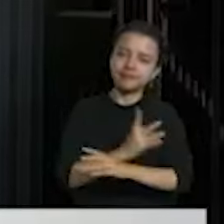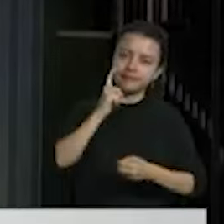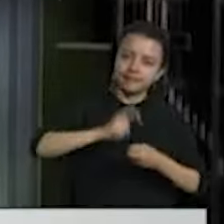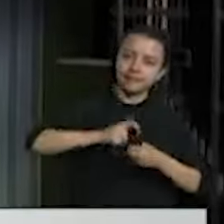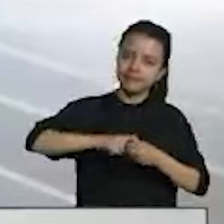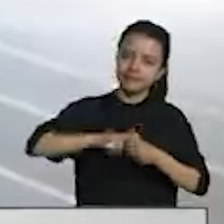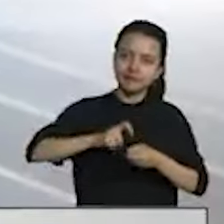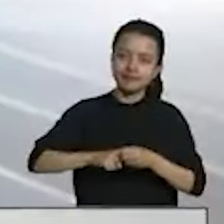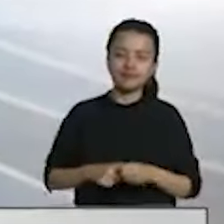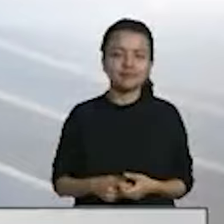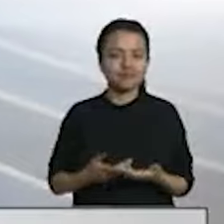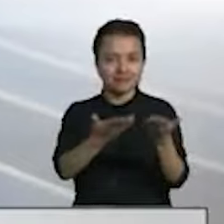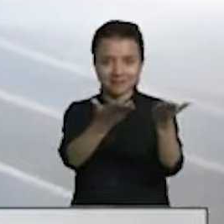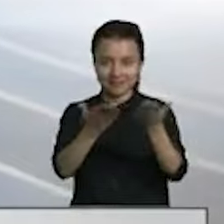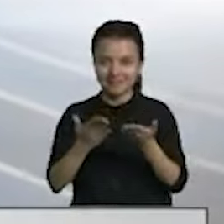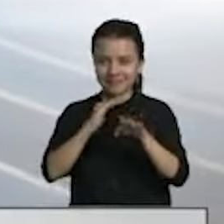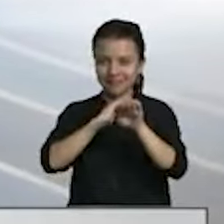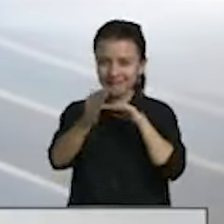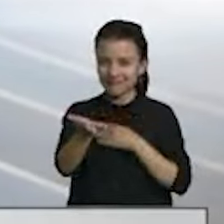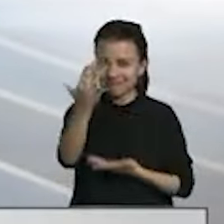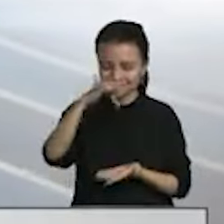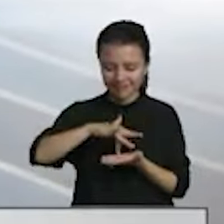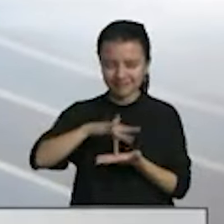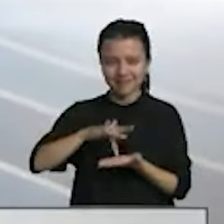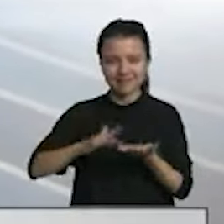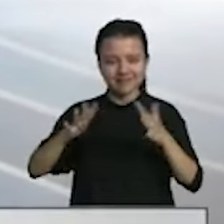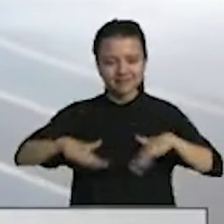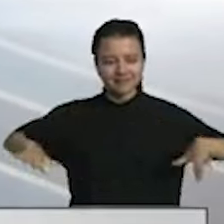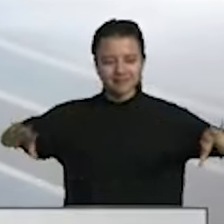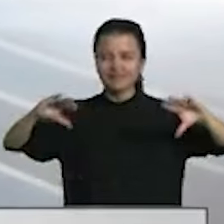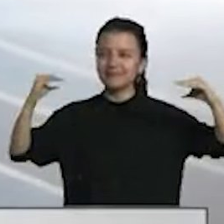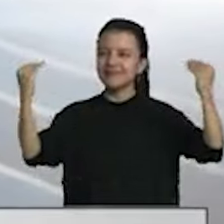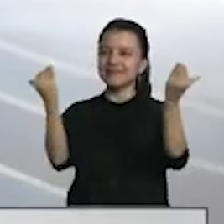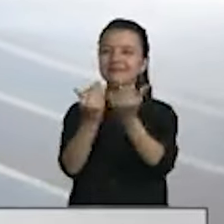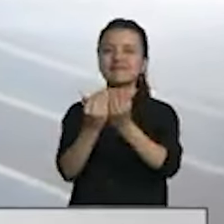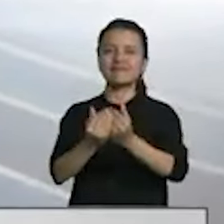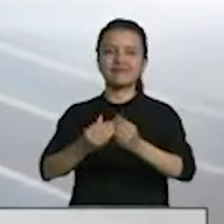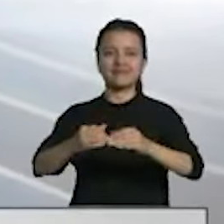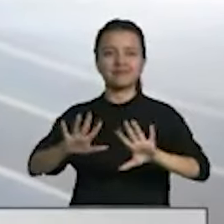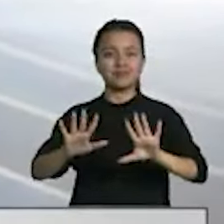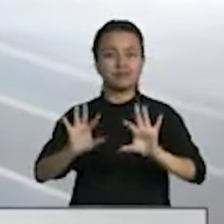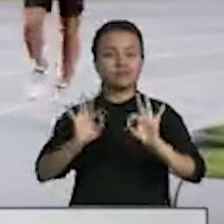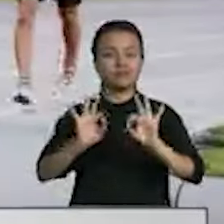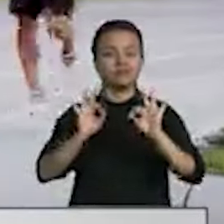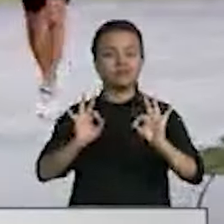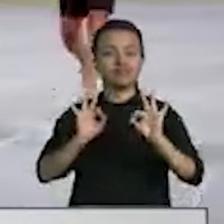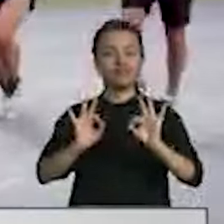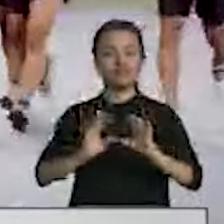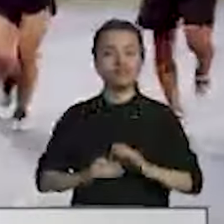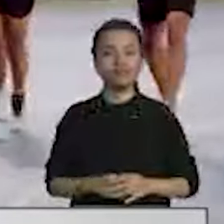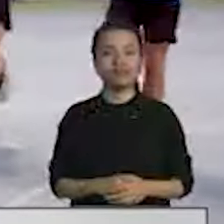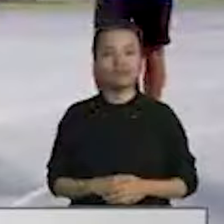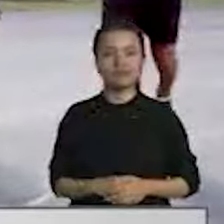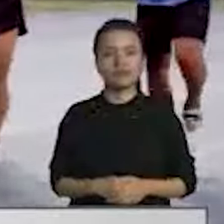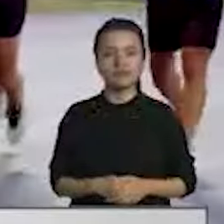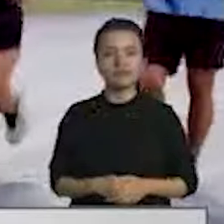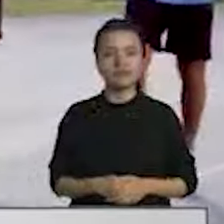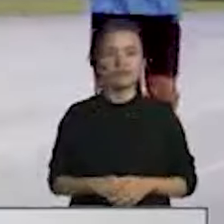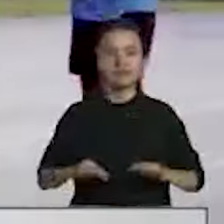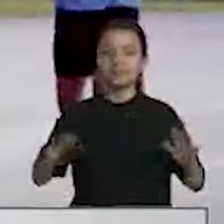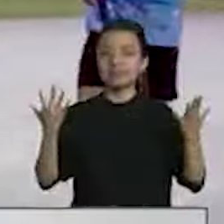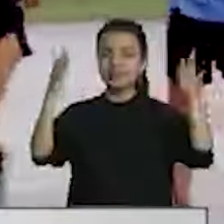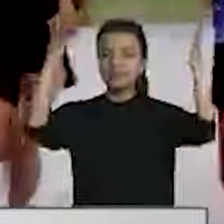redes sociales y están invitadísimos todos a que disfruten aquí en el Pascual, en una pista mundialista con todas las condiciones de seguridad. El anuncio fue